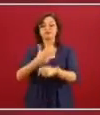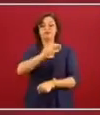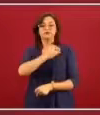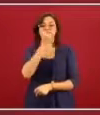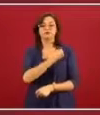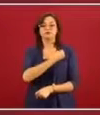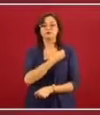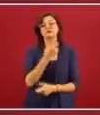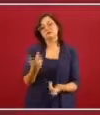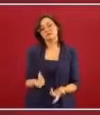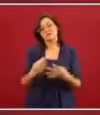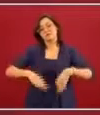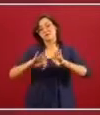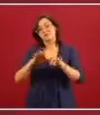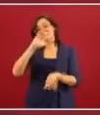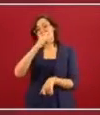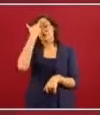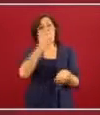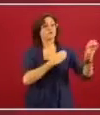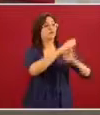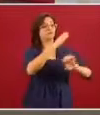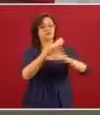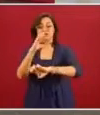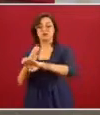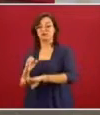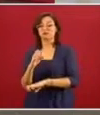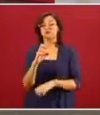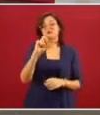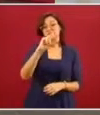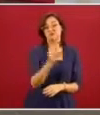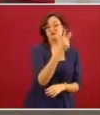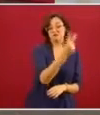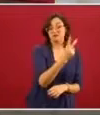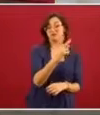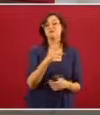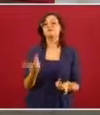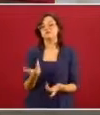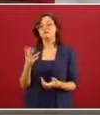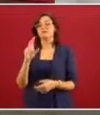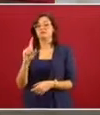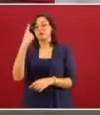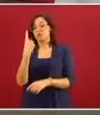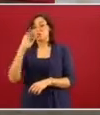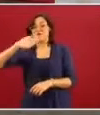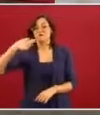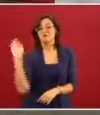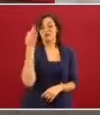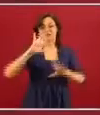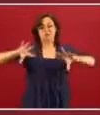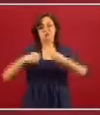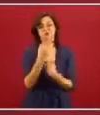pensemos que hay 33 secretarías de salud. Existe la Secretaría de Salud Federal, que tiene una función normativa para las